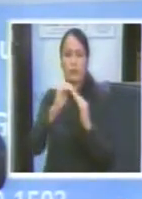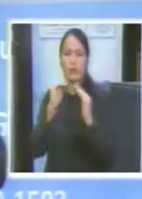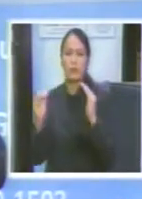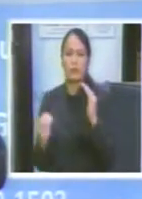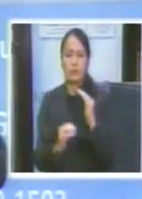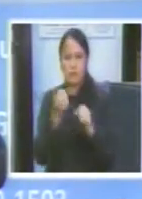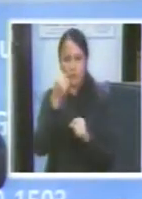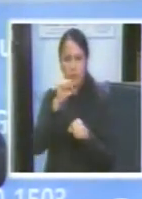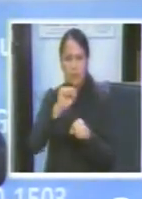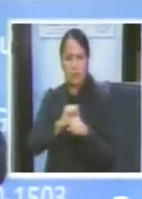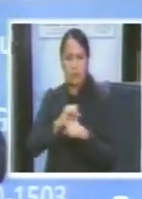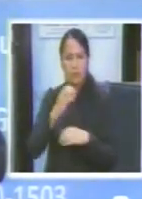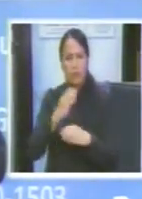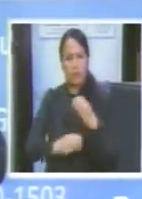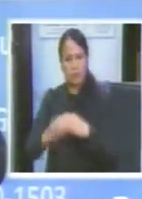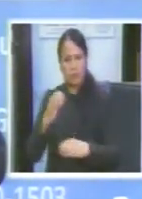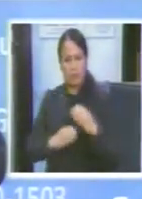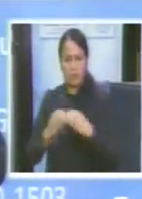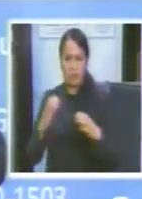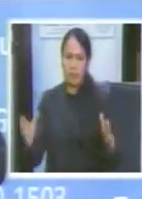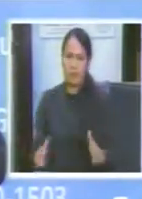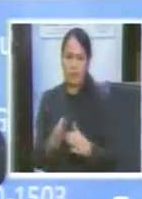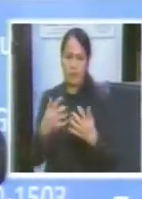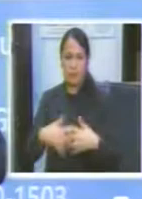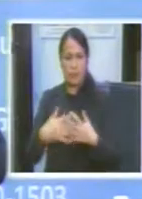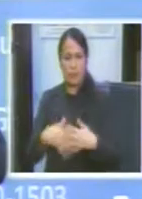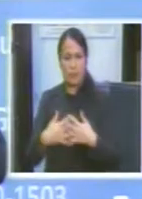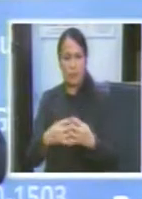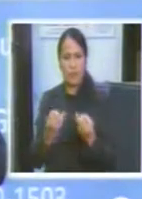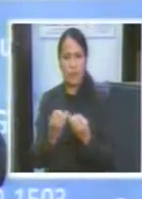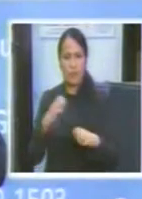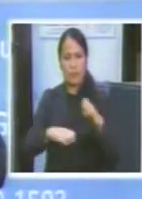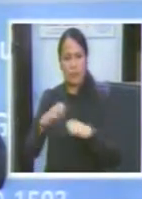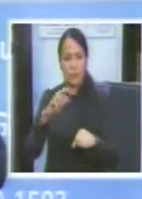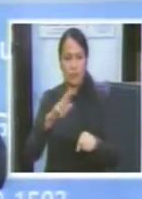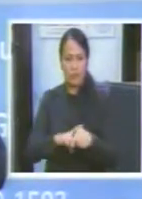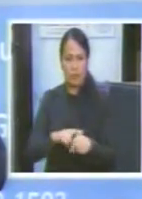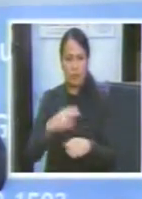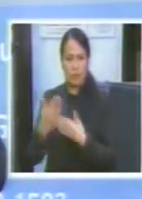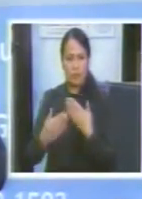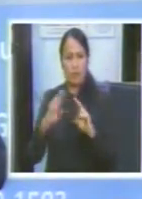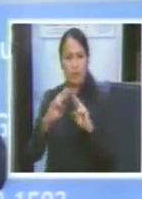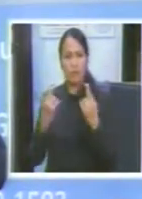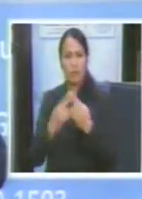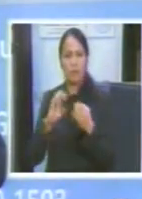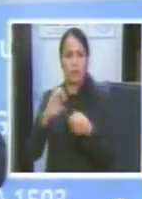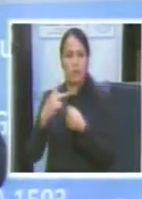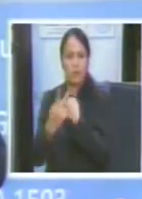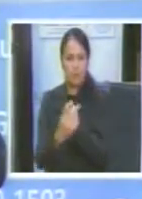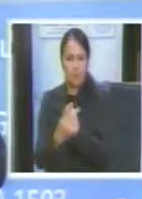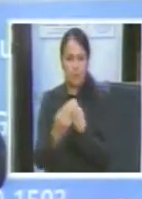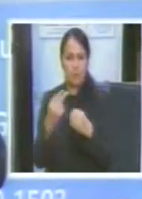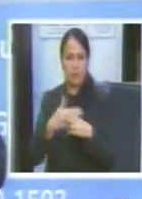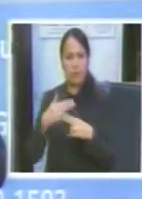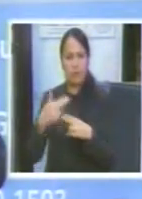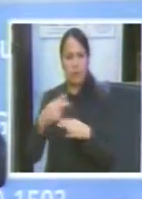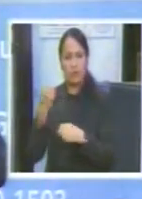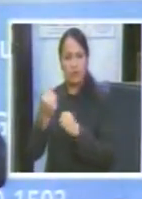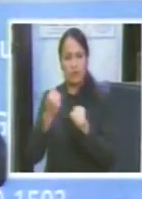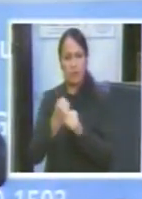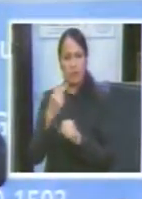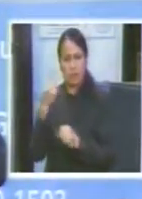la Secretaría de Comercio y Fomento Industrial, así como también embajador de México ante la Unión Europea hasta el año